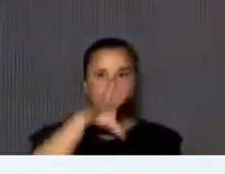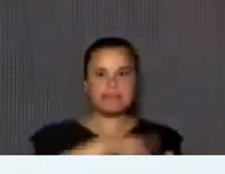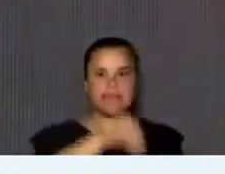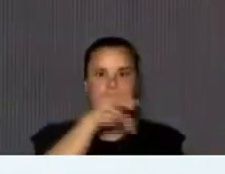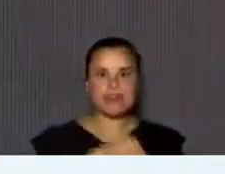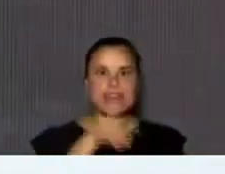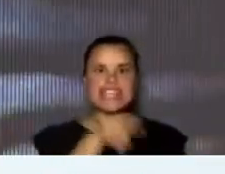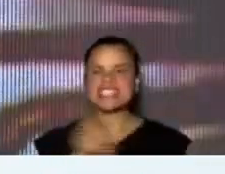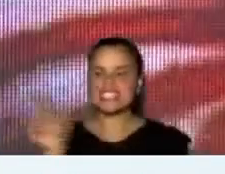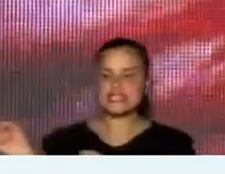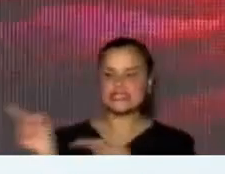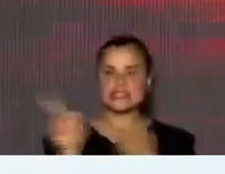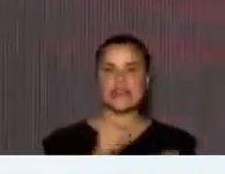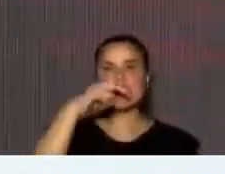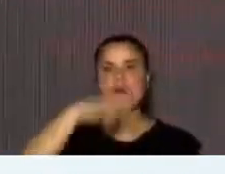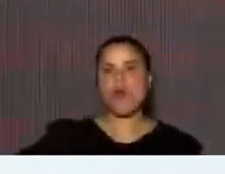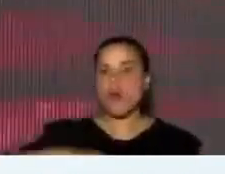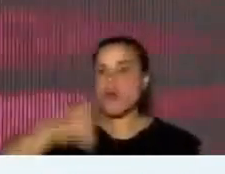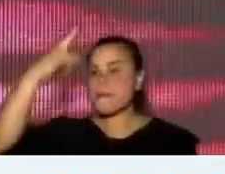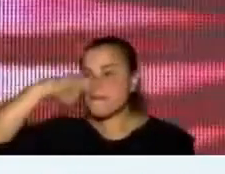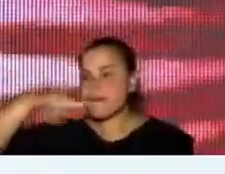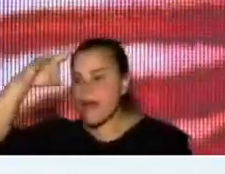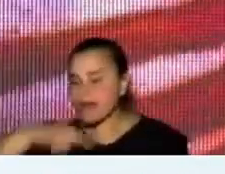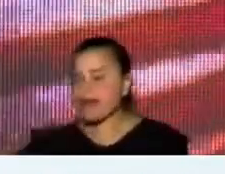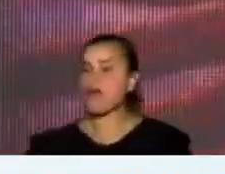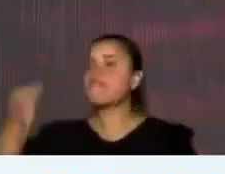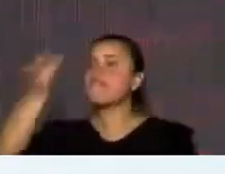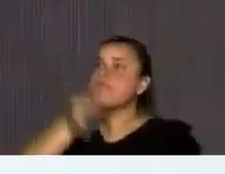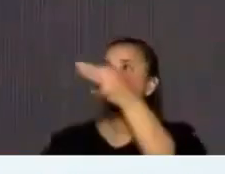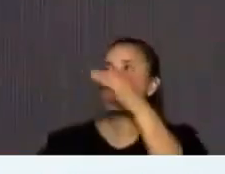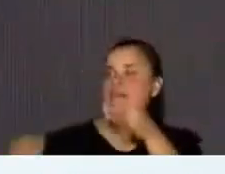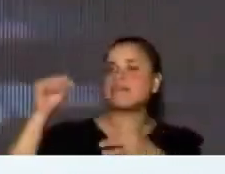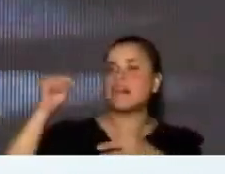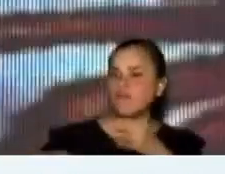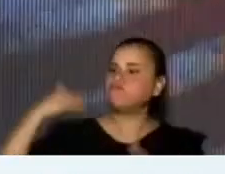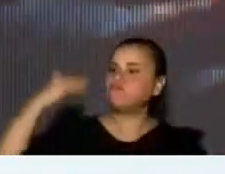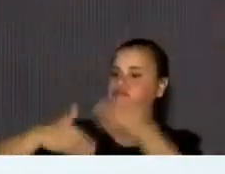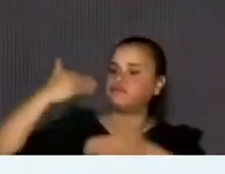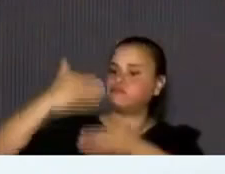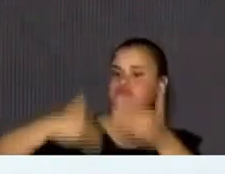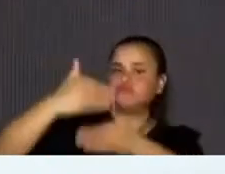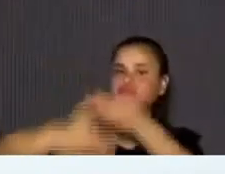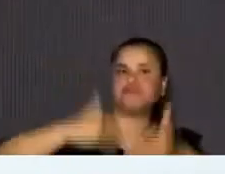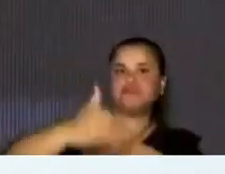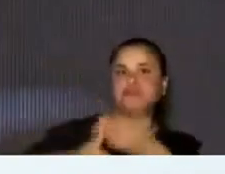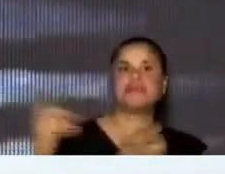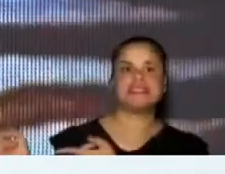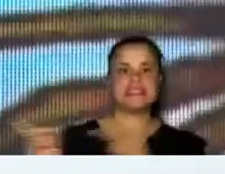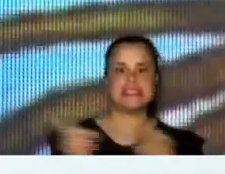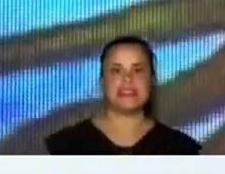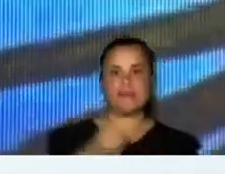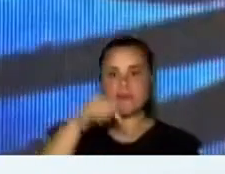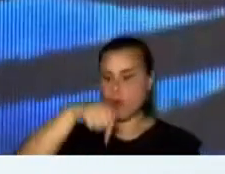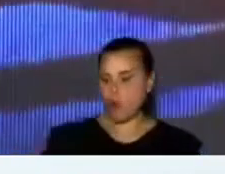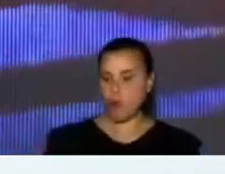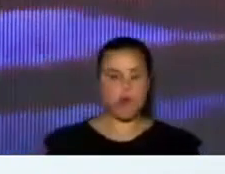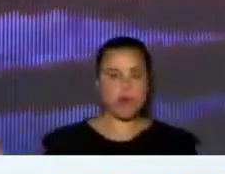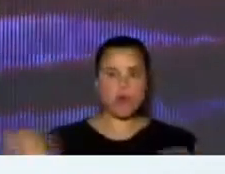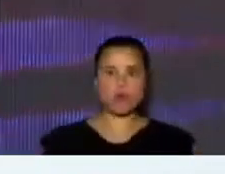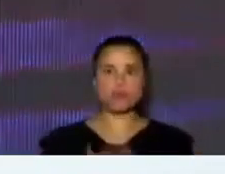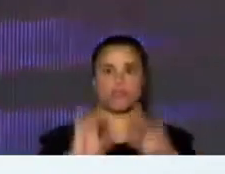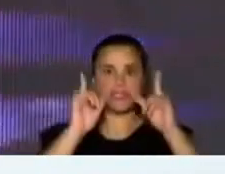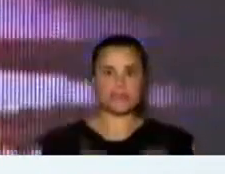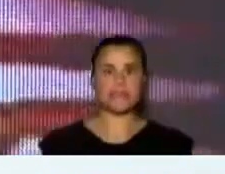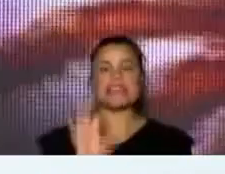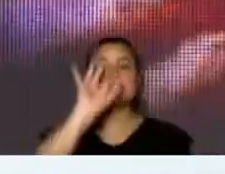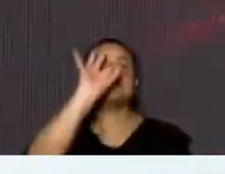o que tiene que hacer crecer la democracia, ir y atacar a una madre que no se puede defender encima porque está fallecida,